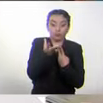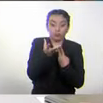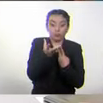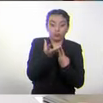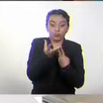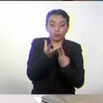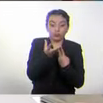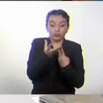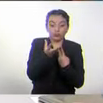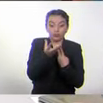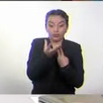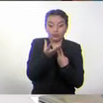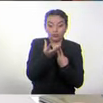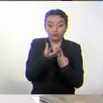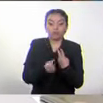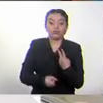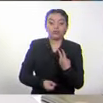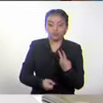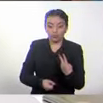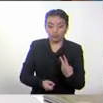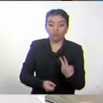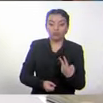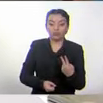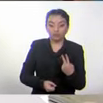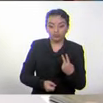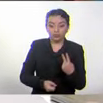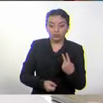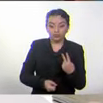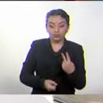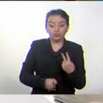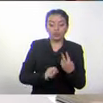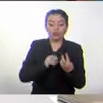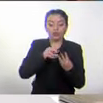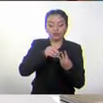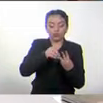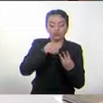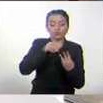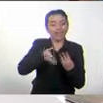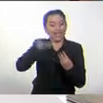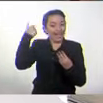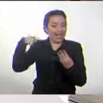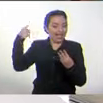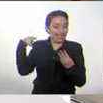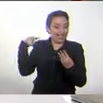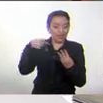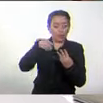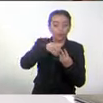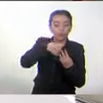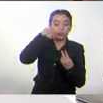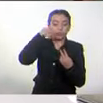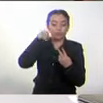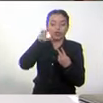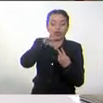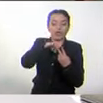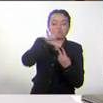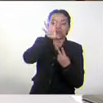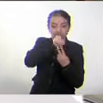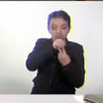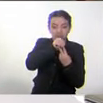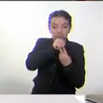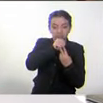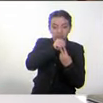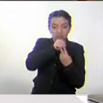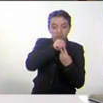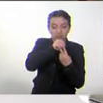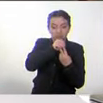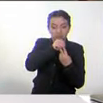Si recuerdas, en el caso del circuito en serie, cuando removíamos un LED, los otros 2 se apagaban. Pero en este caso,